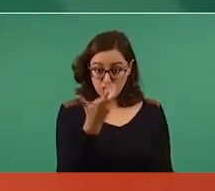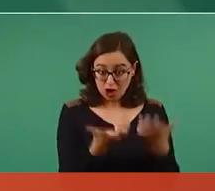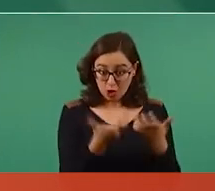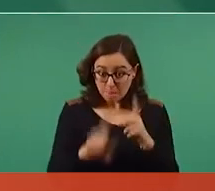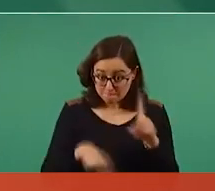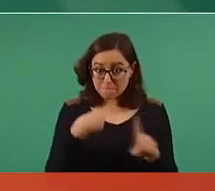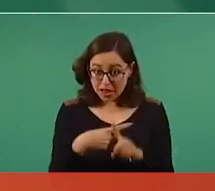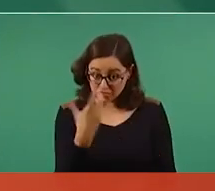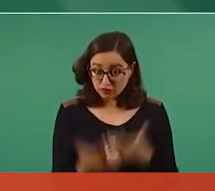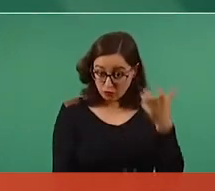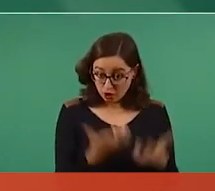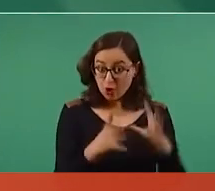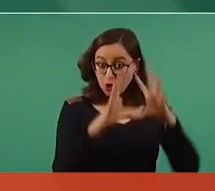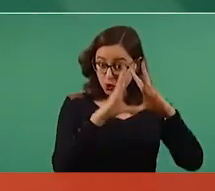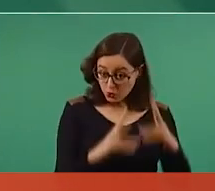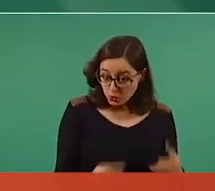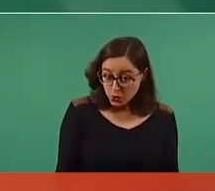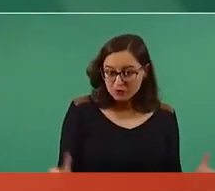el fuego.